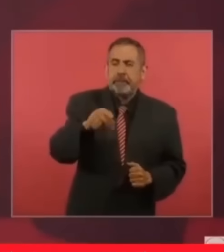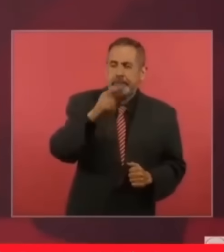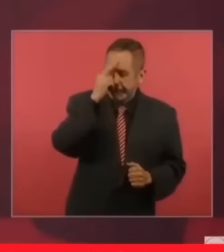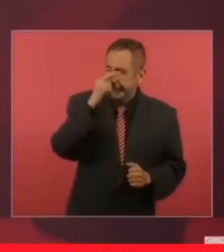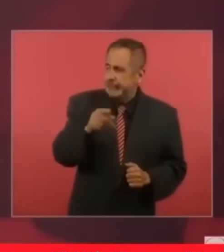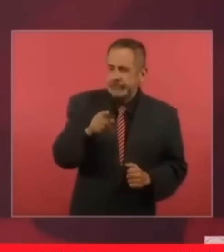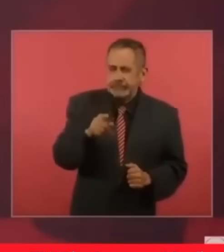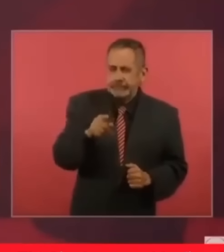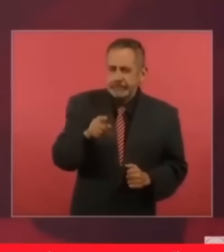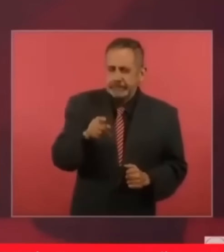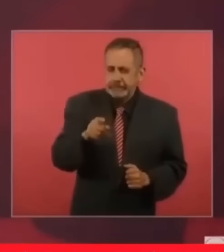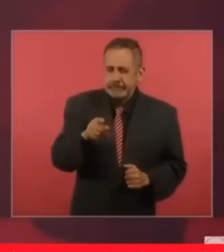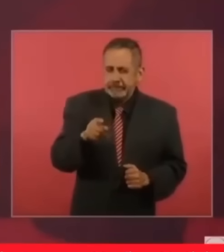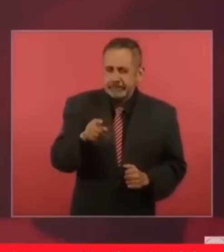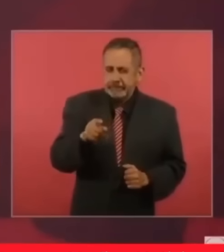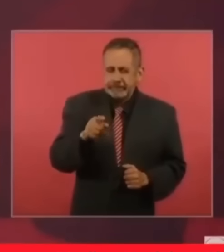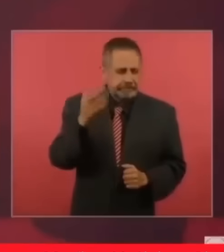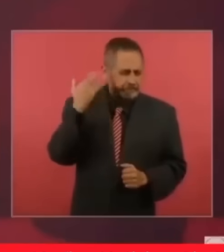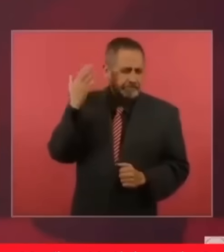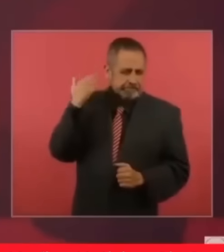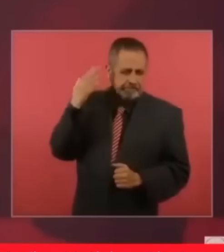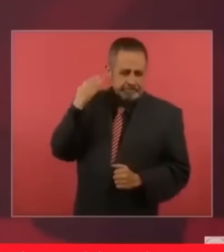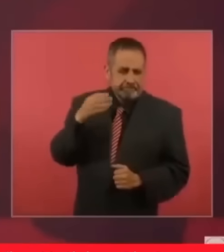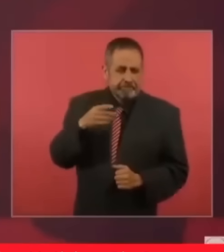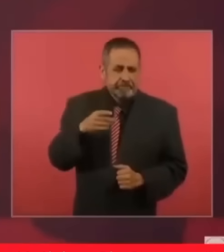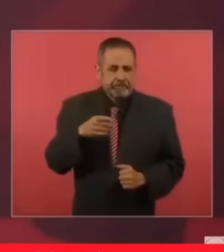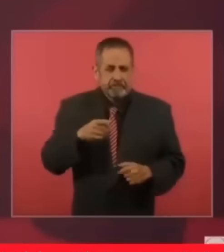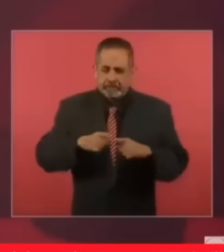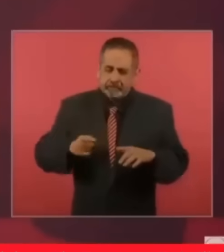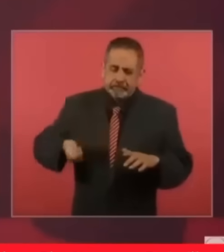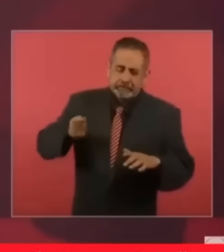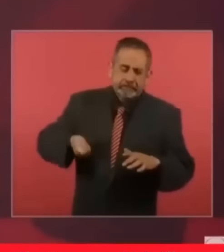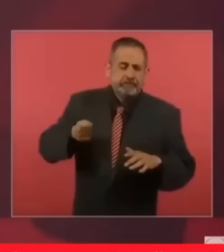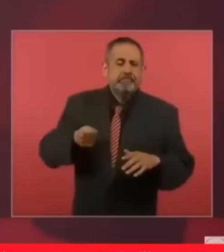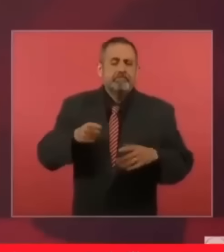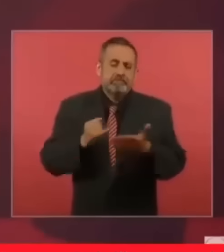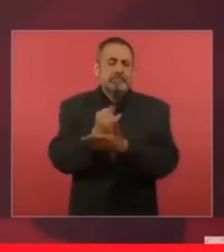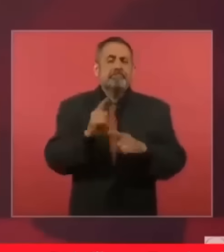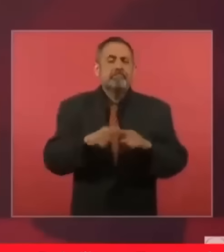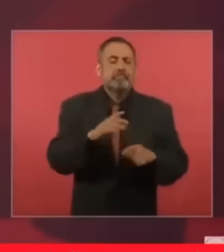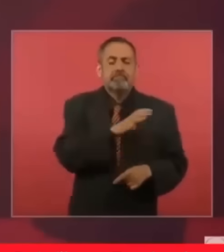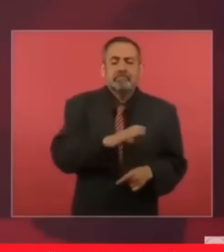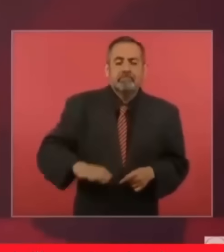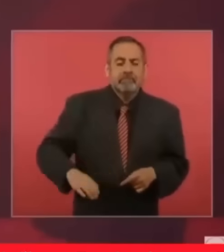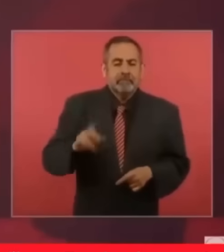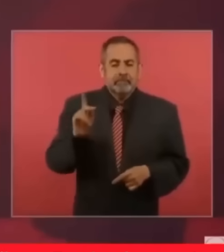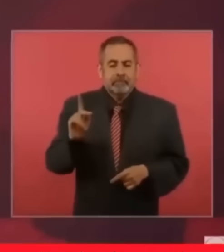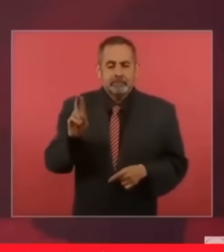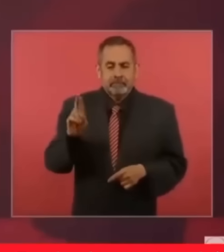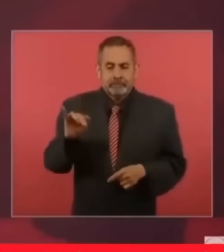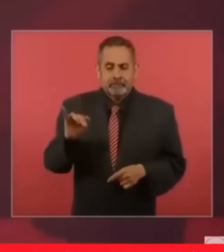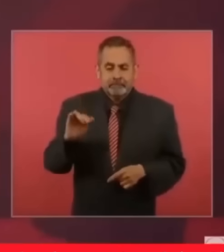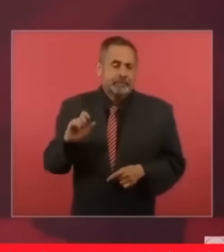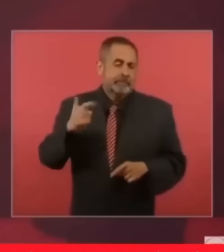estaba por resolverse quién iba a ser candidato del PRI